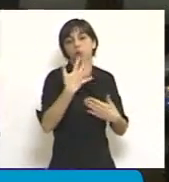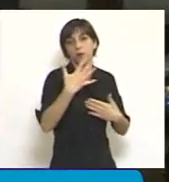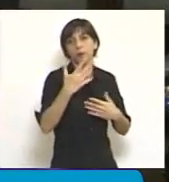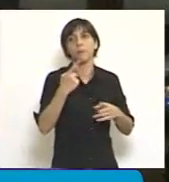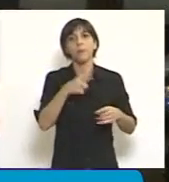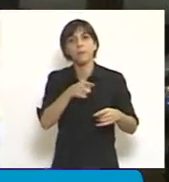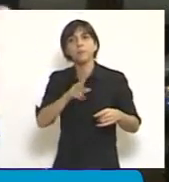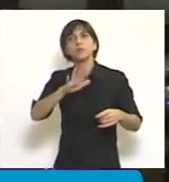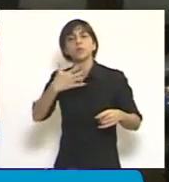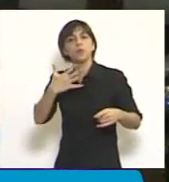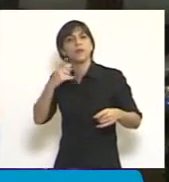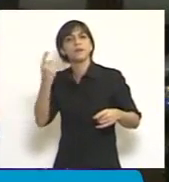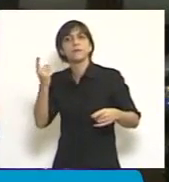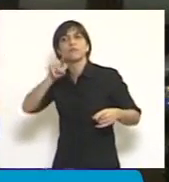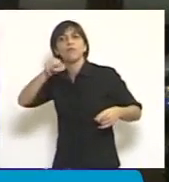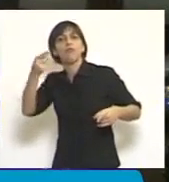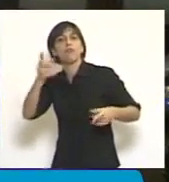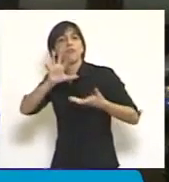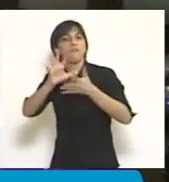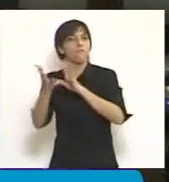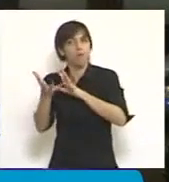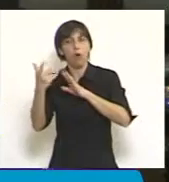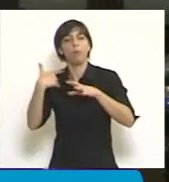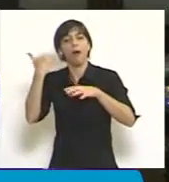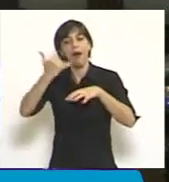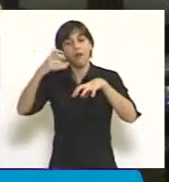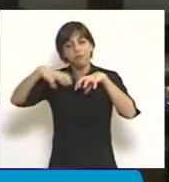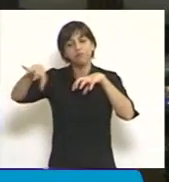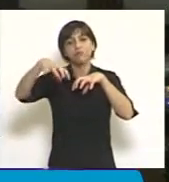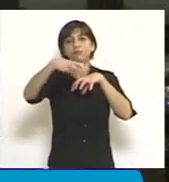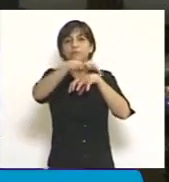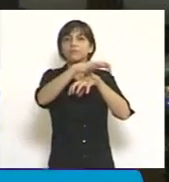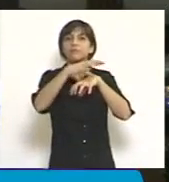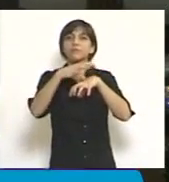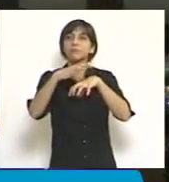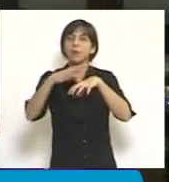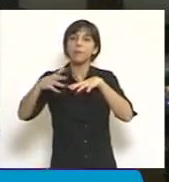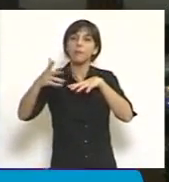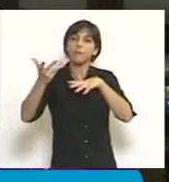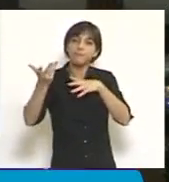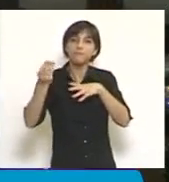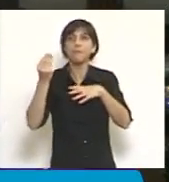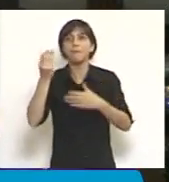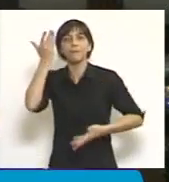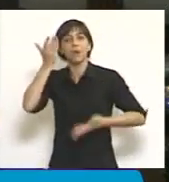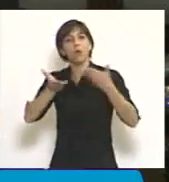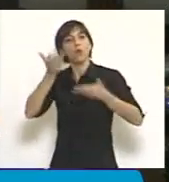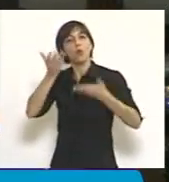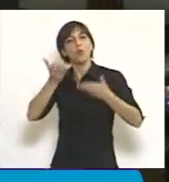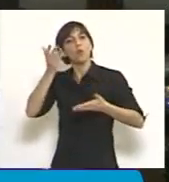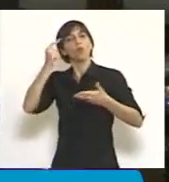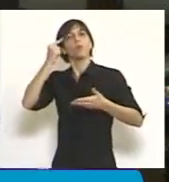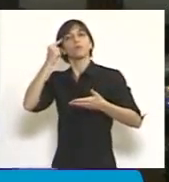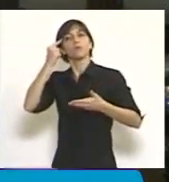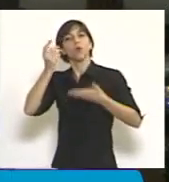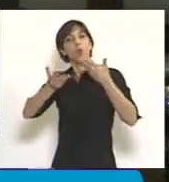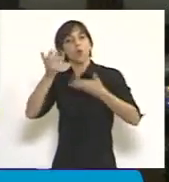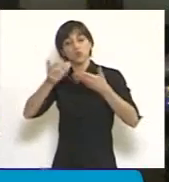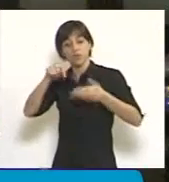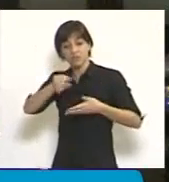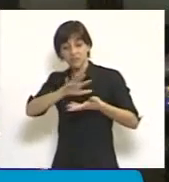Ese traspaso puede ser tanto de competencias, como se ha dispuesto hasta ahora mediante esas tres leyes, pero también podría